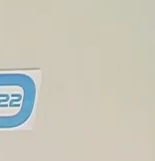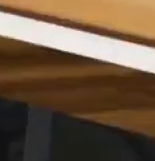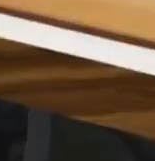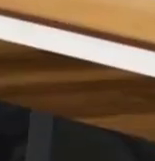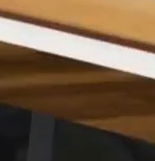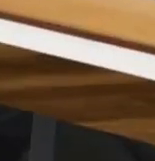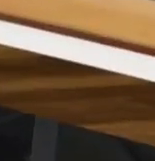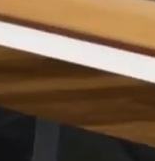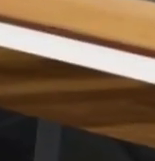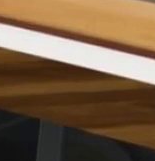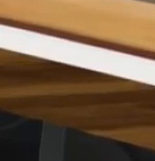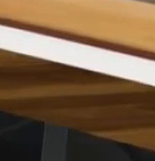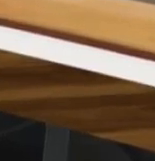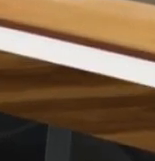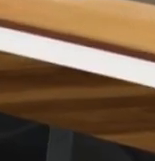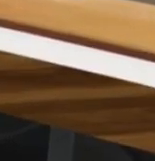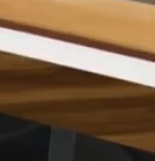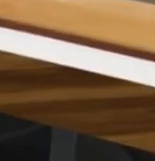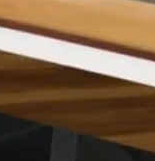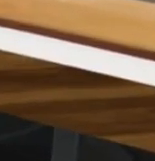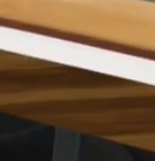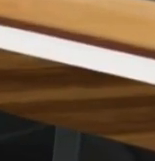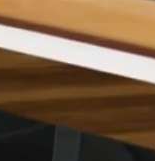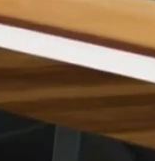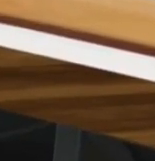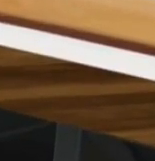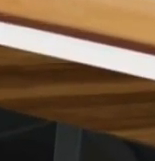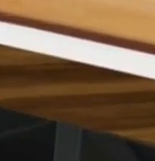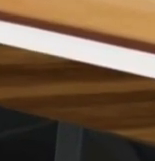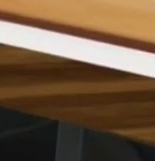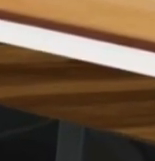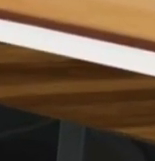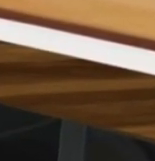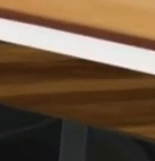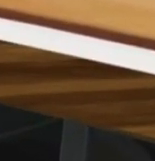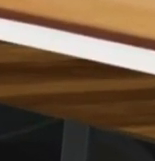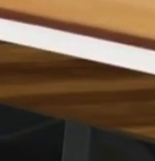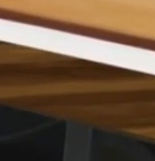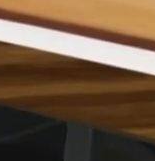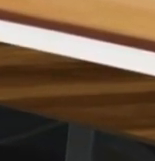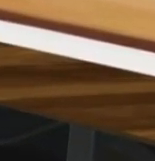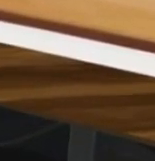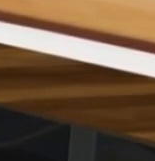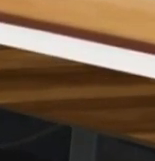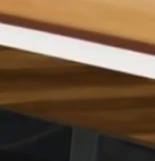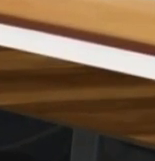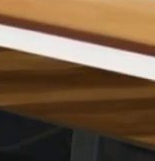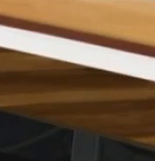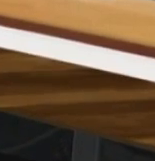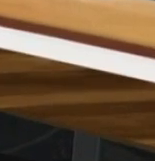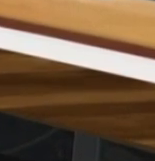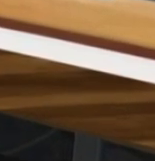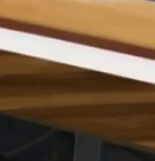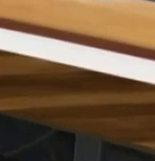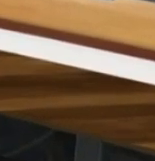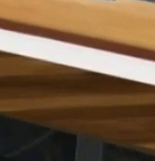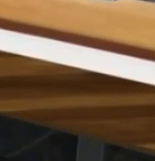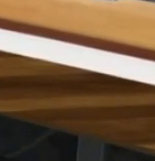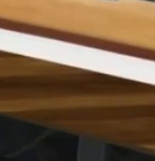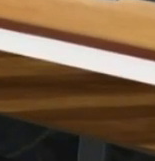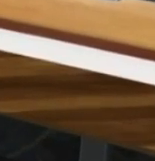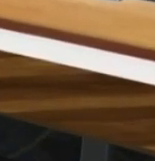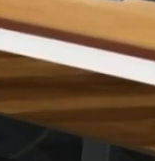México en Canadá. Dionisio. Gaby, encantado de abordar temas de la más alta importancia, no